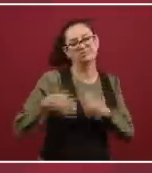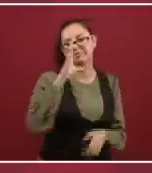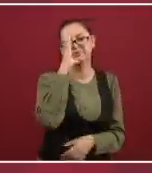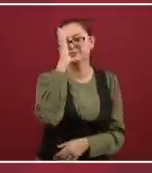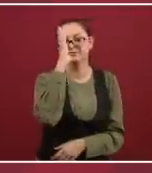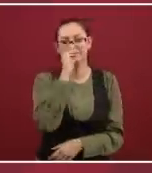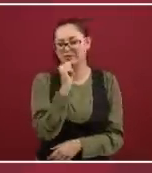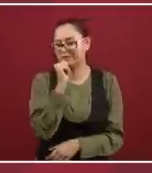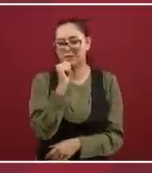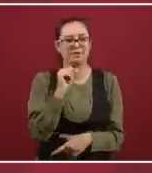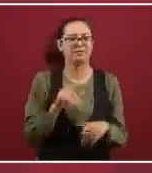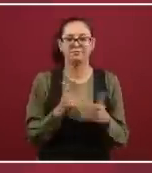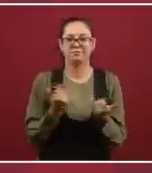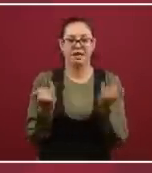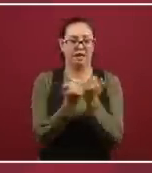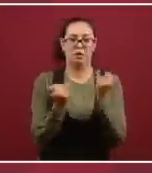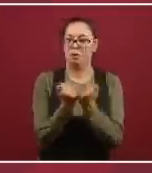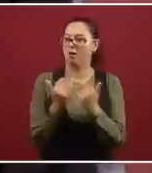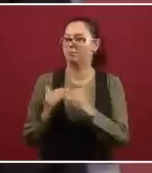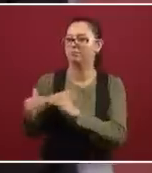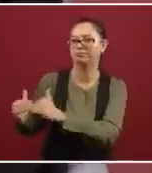no permea,